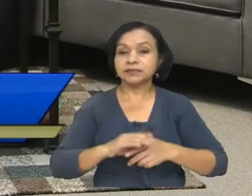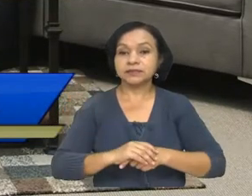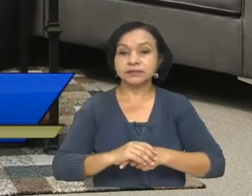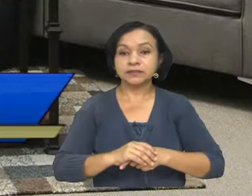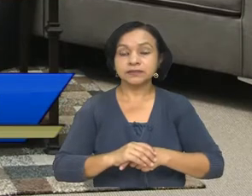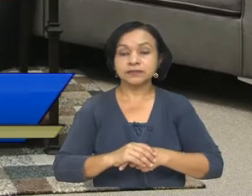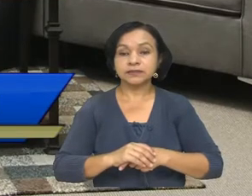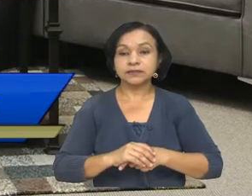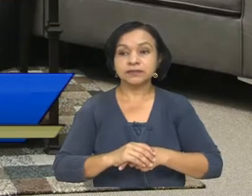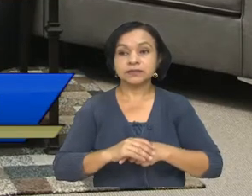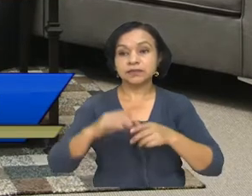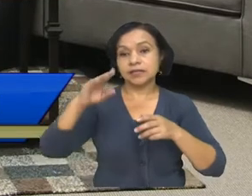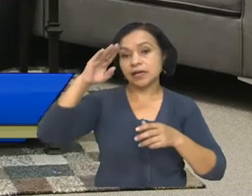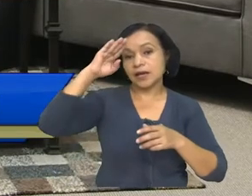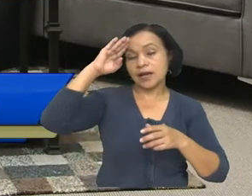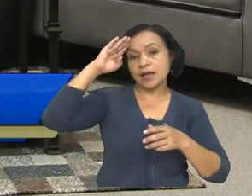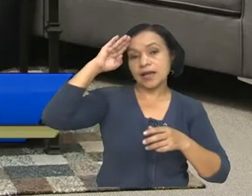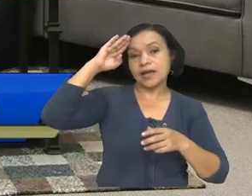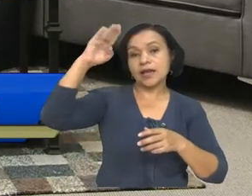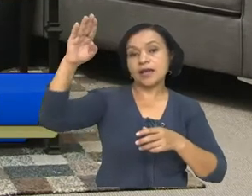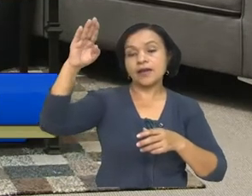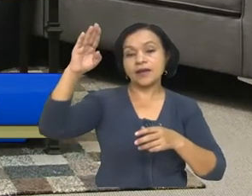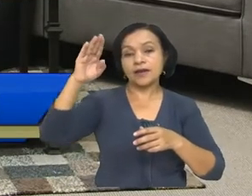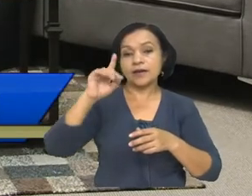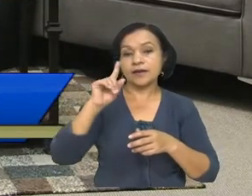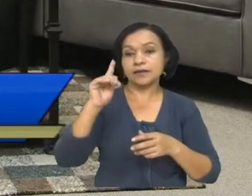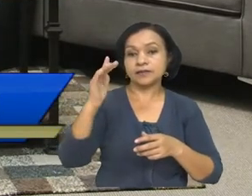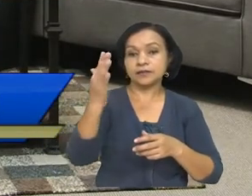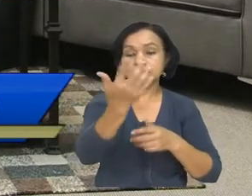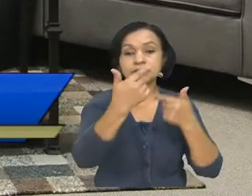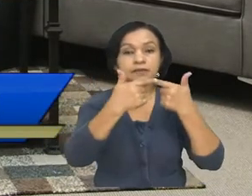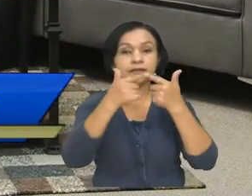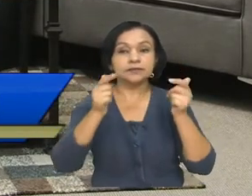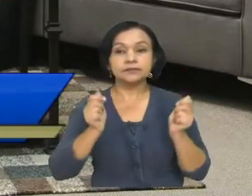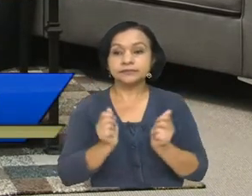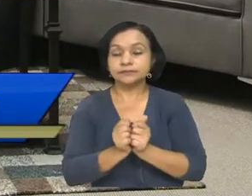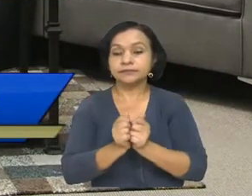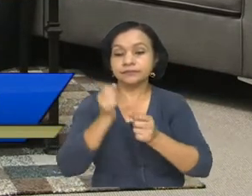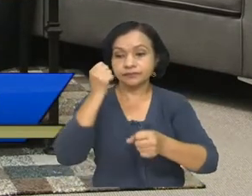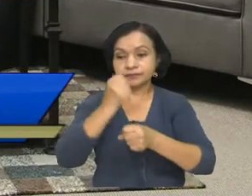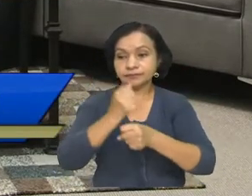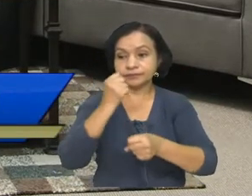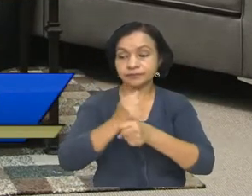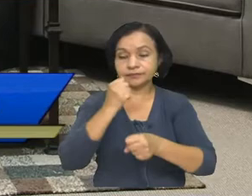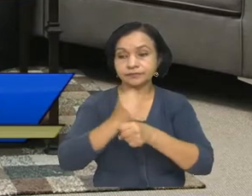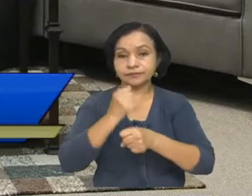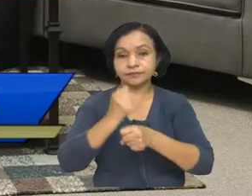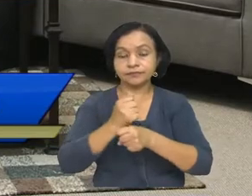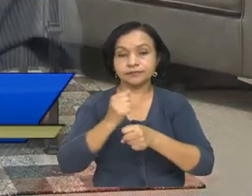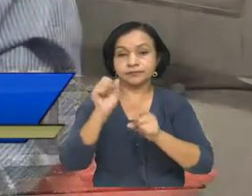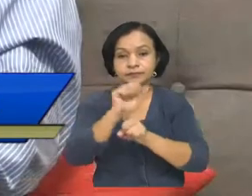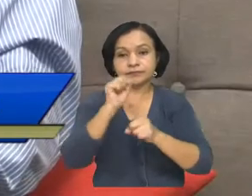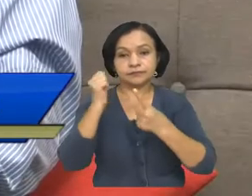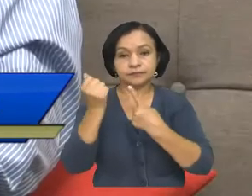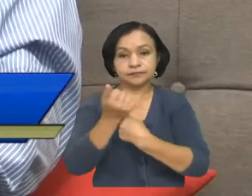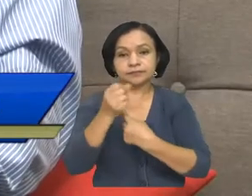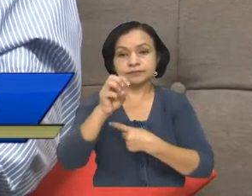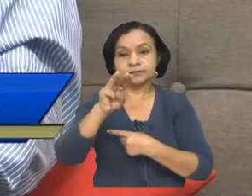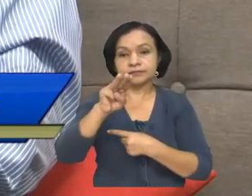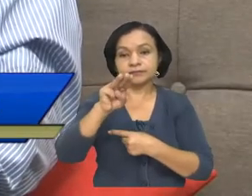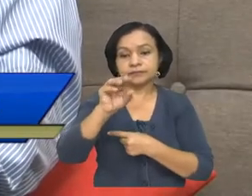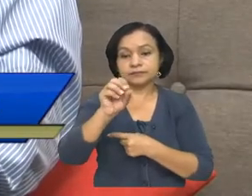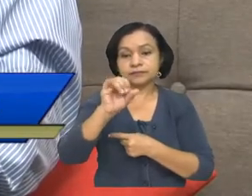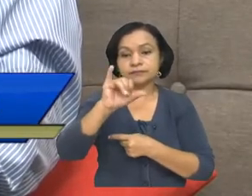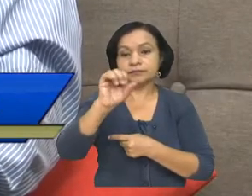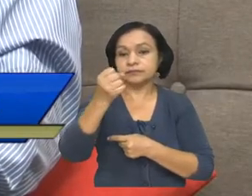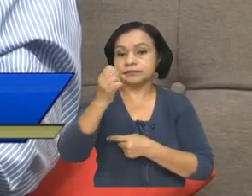nuestro jefe más cercano, así como decimos de escuadra, trabajó aquí mucho tiempo en la asamblea, que fue Moisés Rivera,